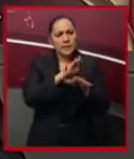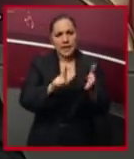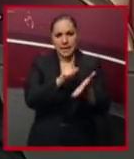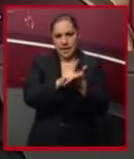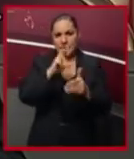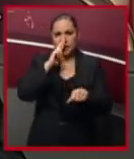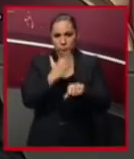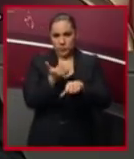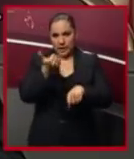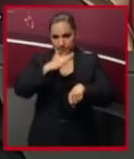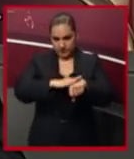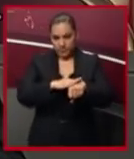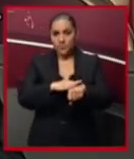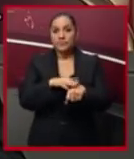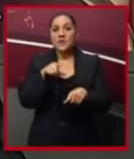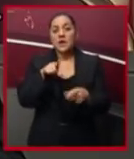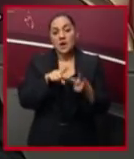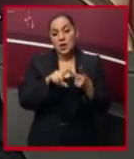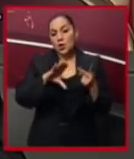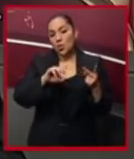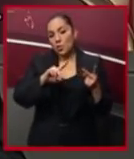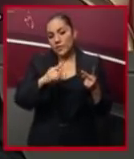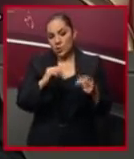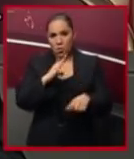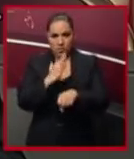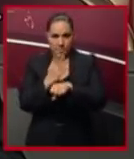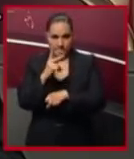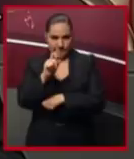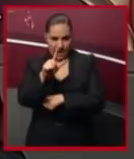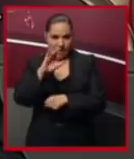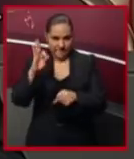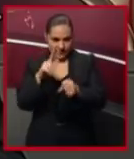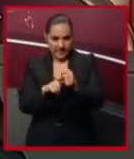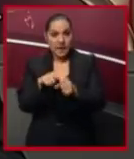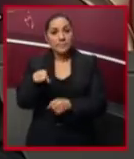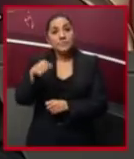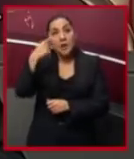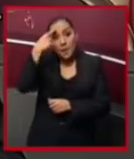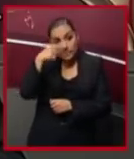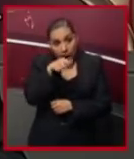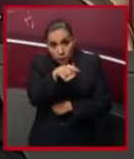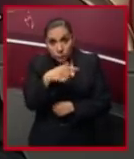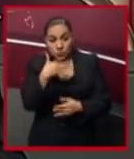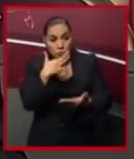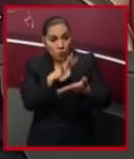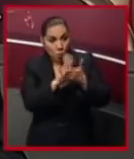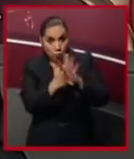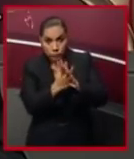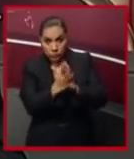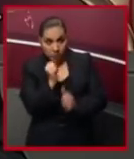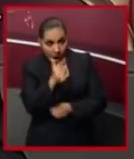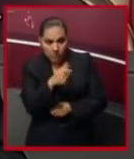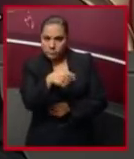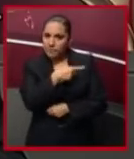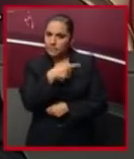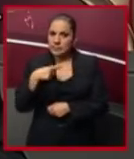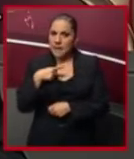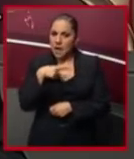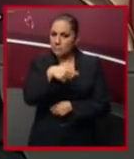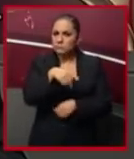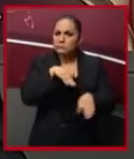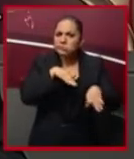Responsabilidades Administrativas y del Código Penal Federal en materia de inhabilitación permanente por hechos de corrupción. Con esos cambios se busca